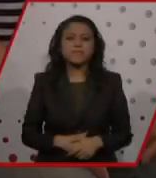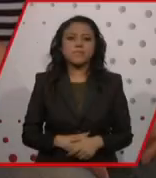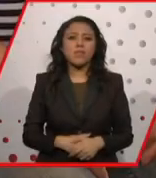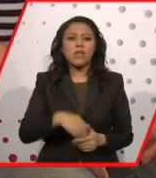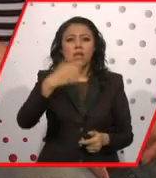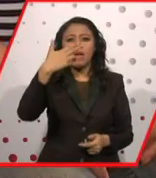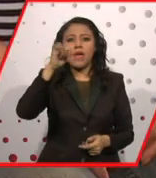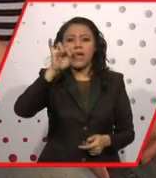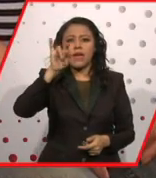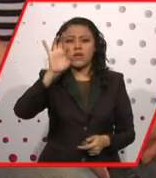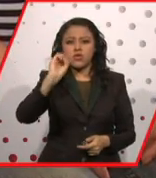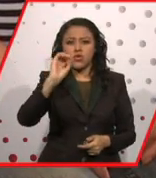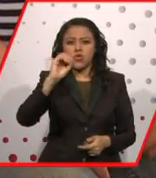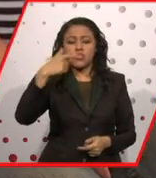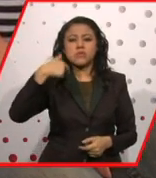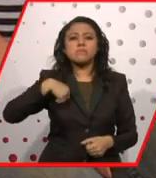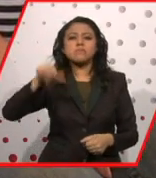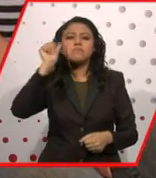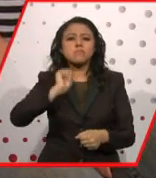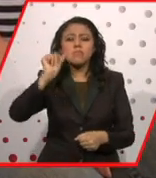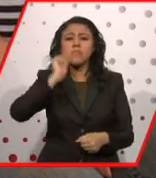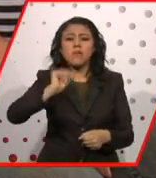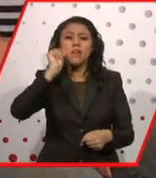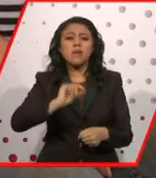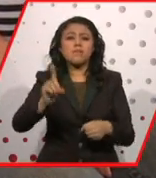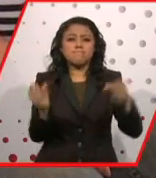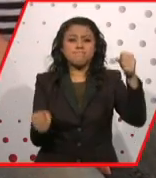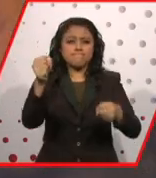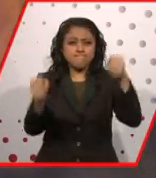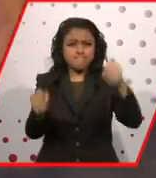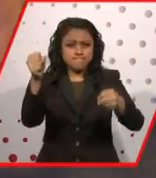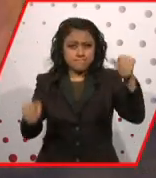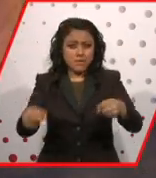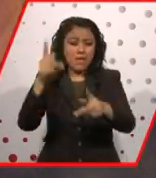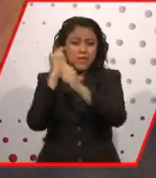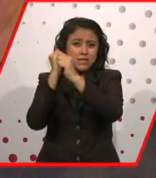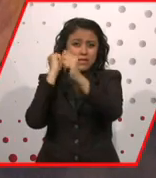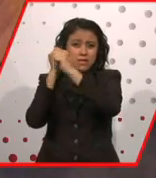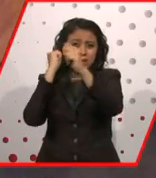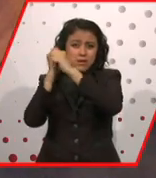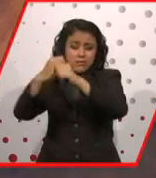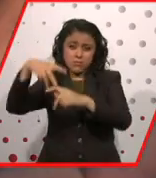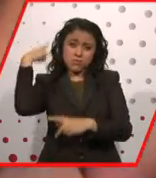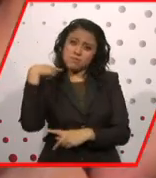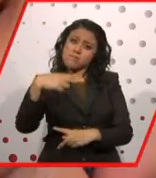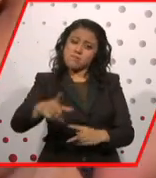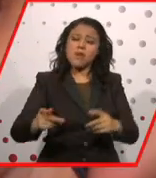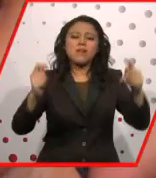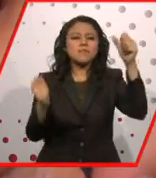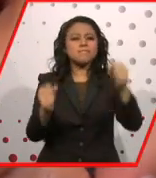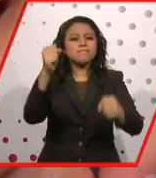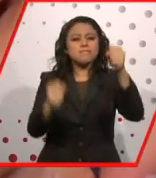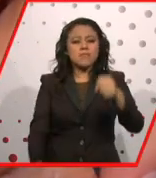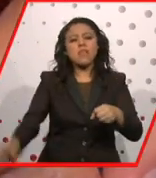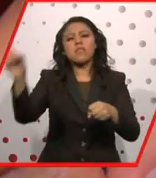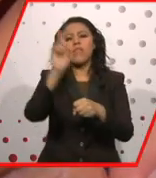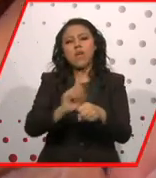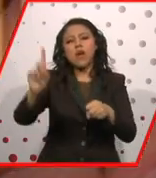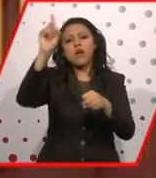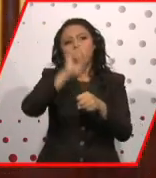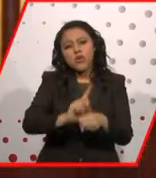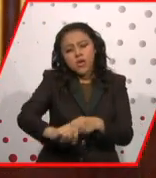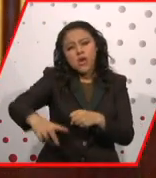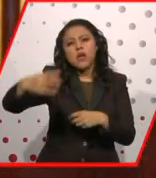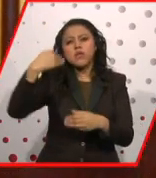Don Héctor ha sido toda su vida chofer de transporte turístico. A pesar de amar su trabajo, los viajes constantes hacían que llevara una